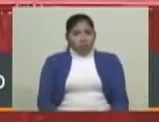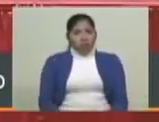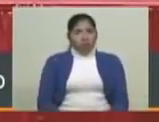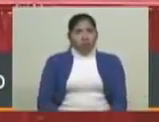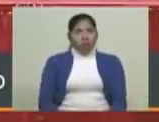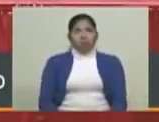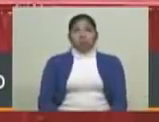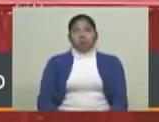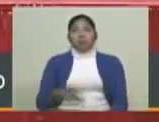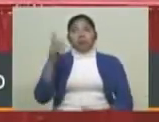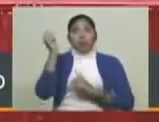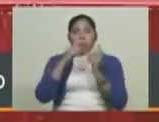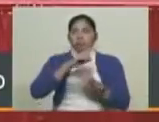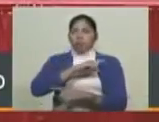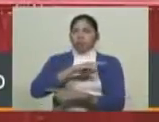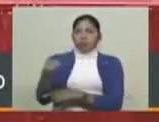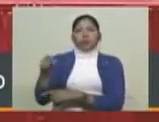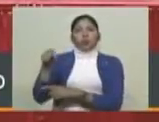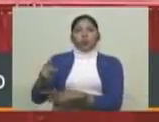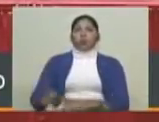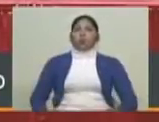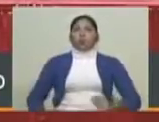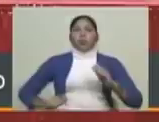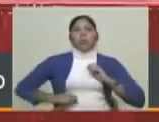Le dio una orden al hermano Nicolás Maduro.